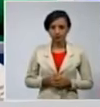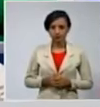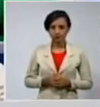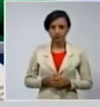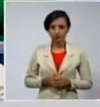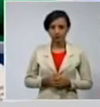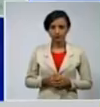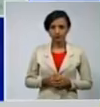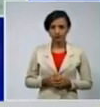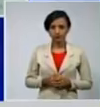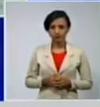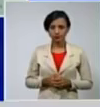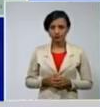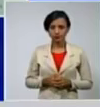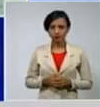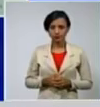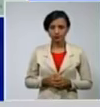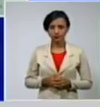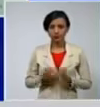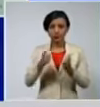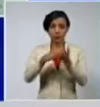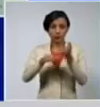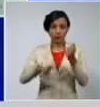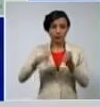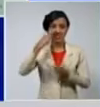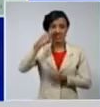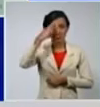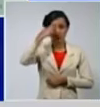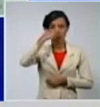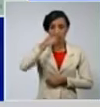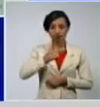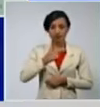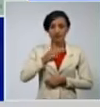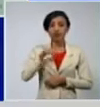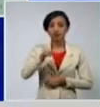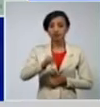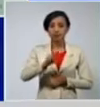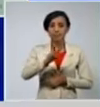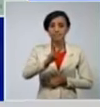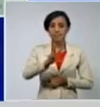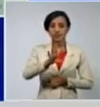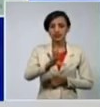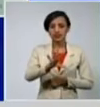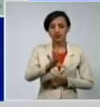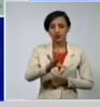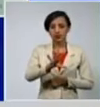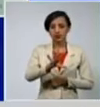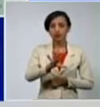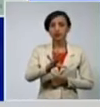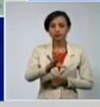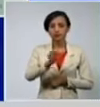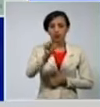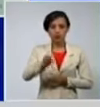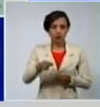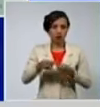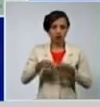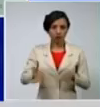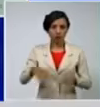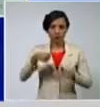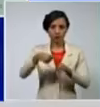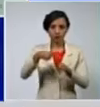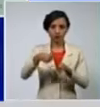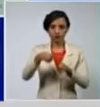En la provincia de Ciego de Ávila, 25 casos autóctonos ayer. Ha